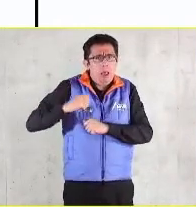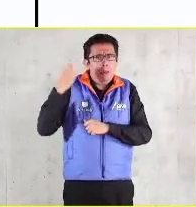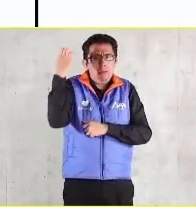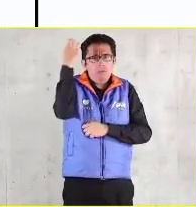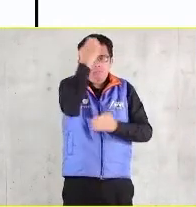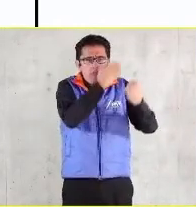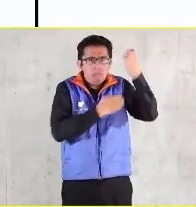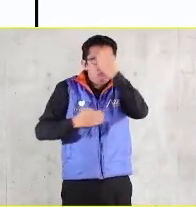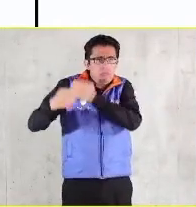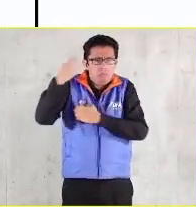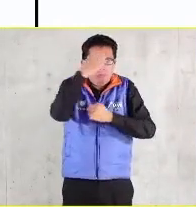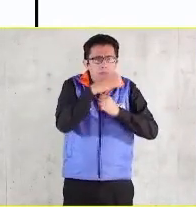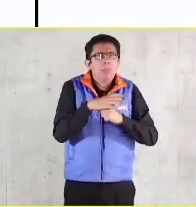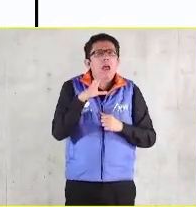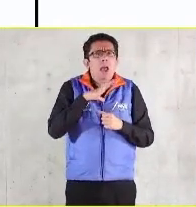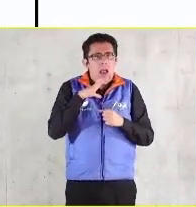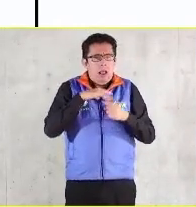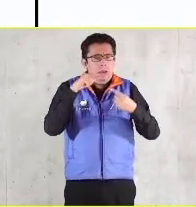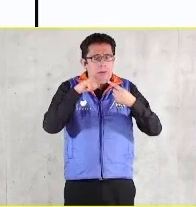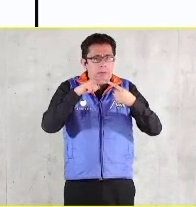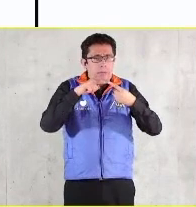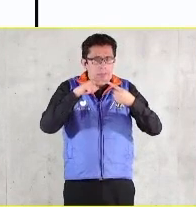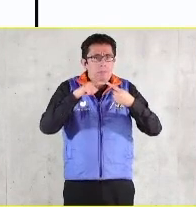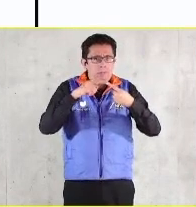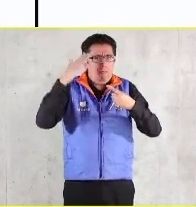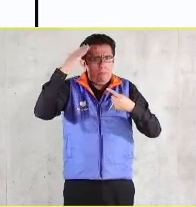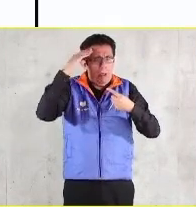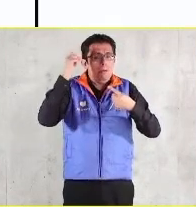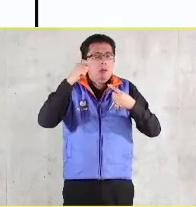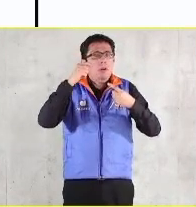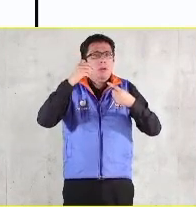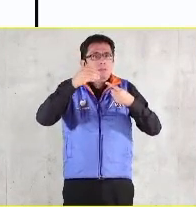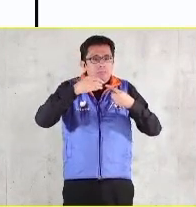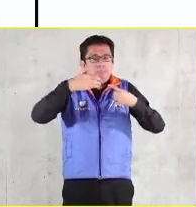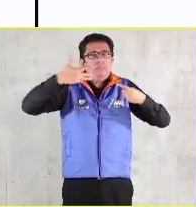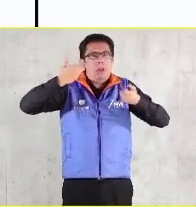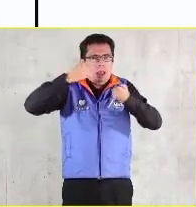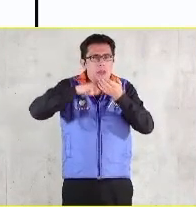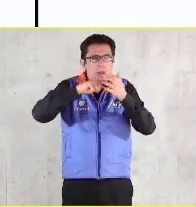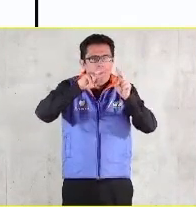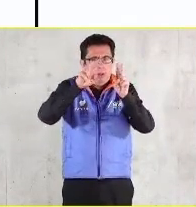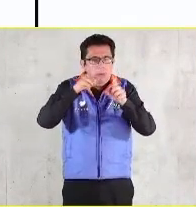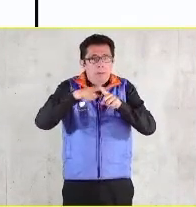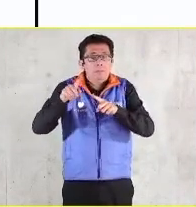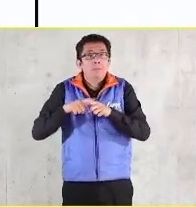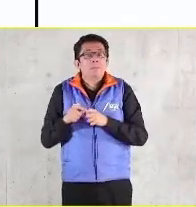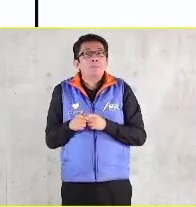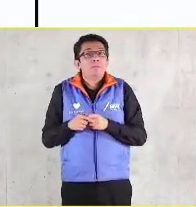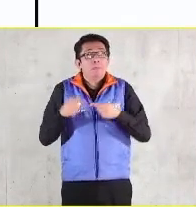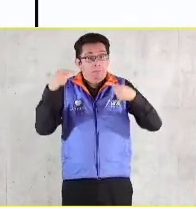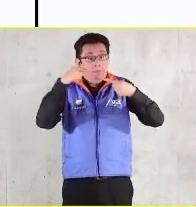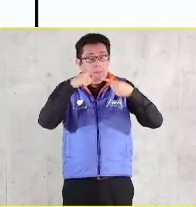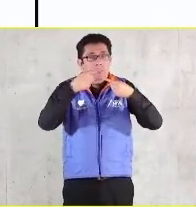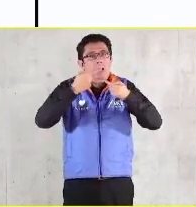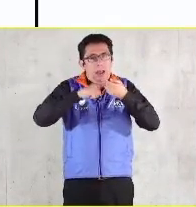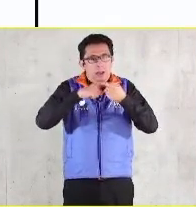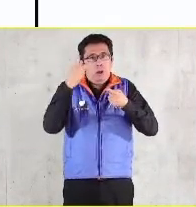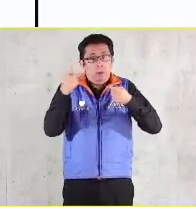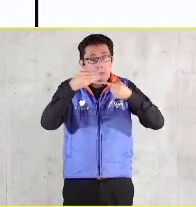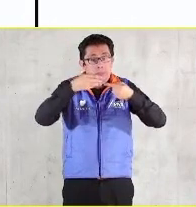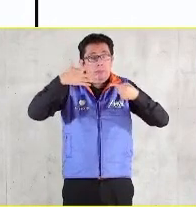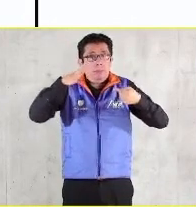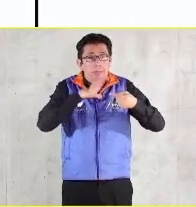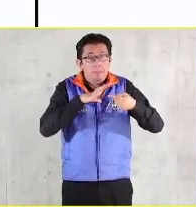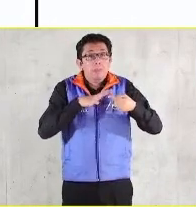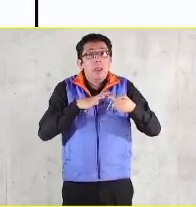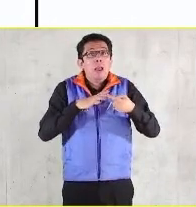que ver con un ámbito y un subámbito. Cada subámbito estaba compuesto de varias preguntas y de un evaluador se le